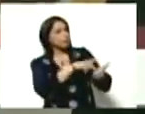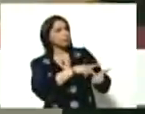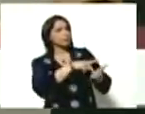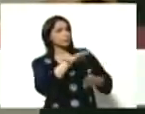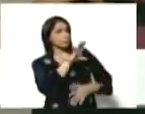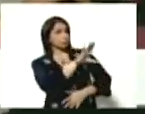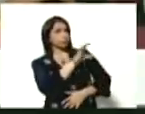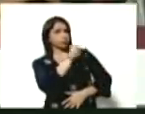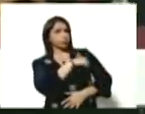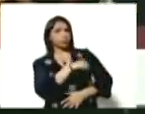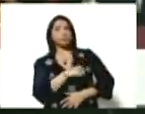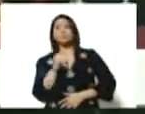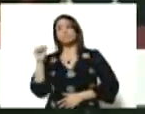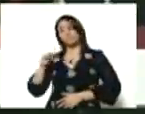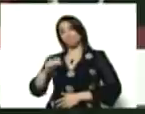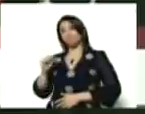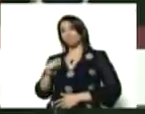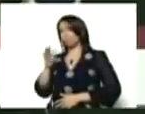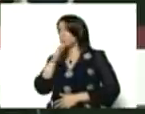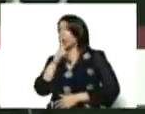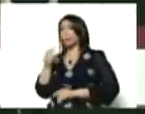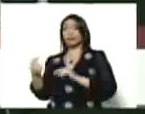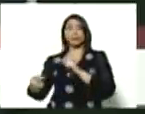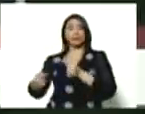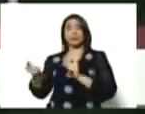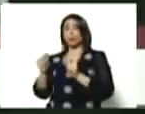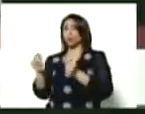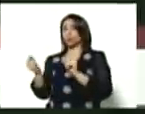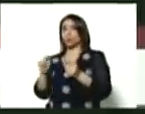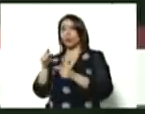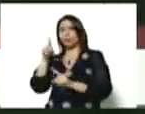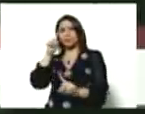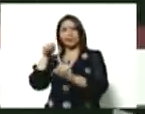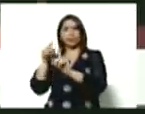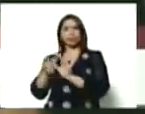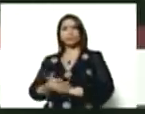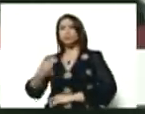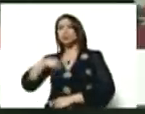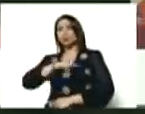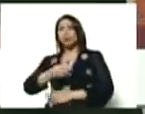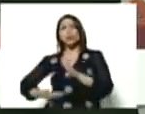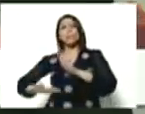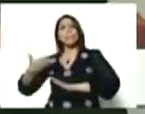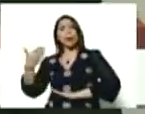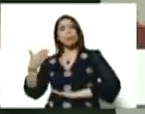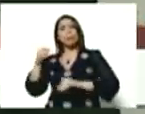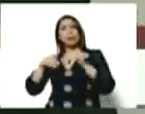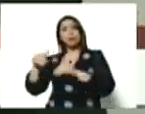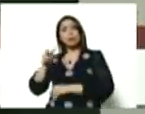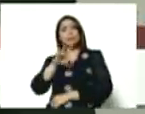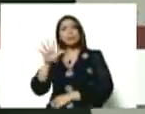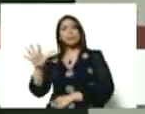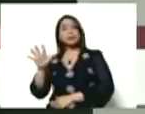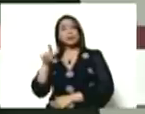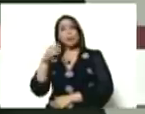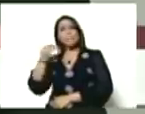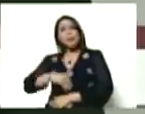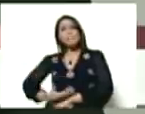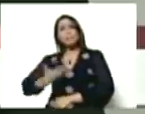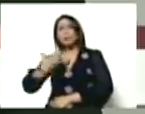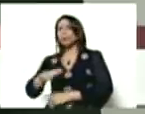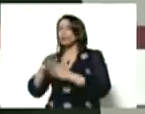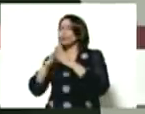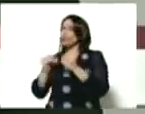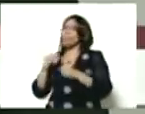país? Indiscutiblemente, ¿no? Es un récord. Vamos a la elección 25. Y lo más importante es que en todos